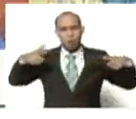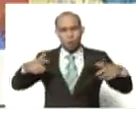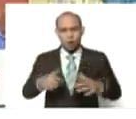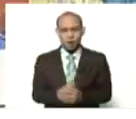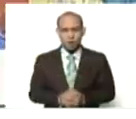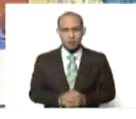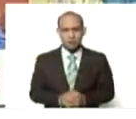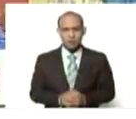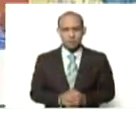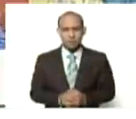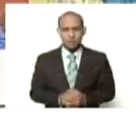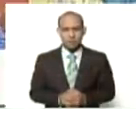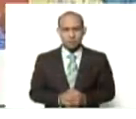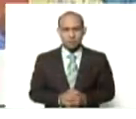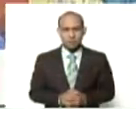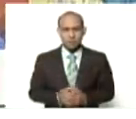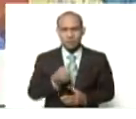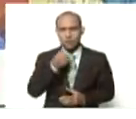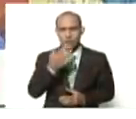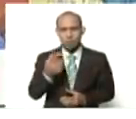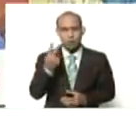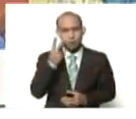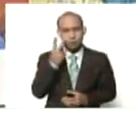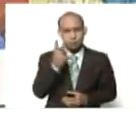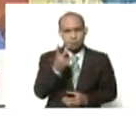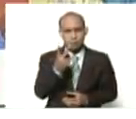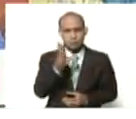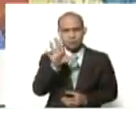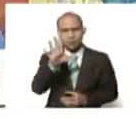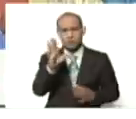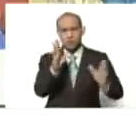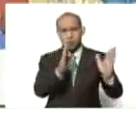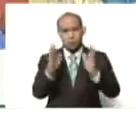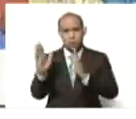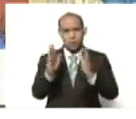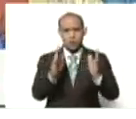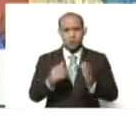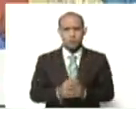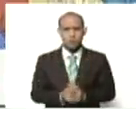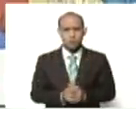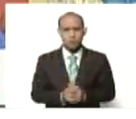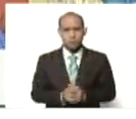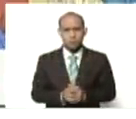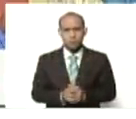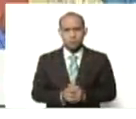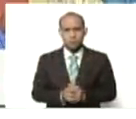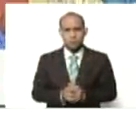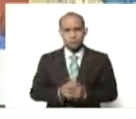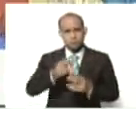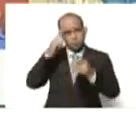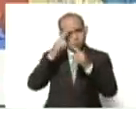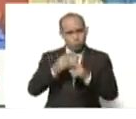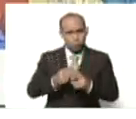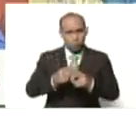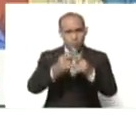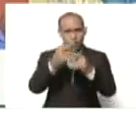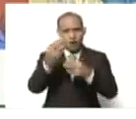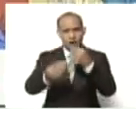¿Ah? Bueno, fíjense ustedes, 5 de marzo. Bello el homenaje que le hizo el